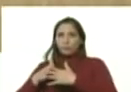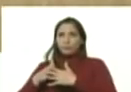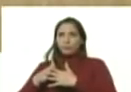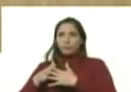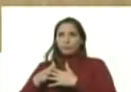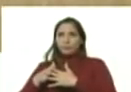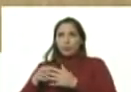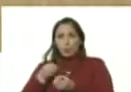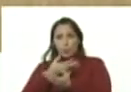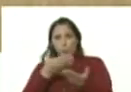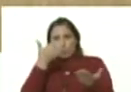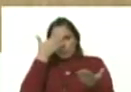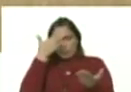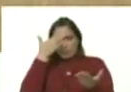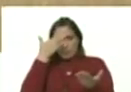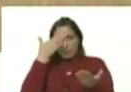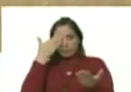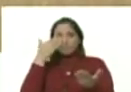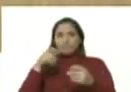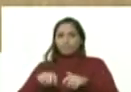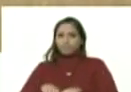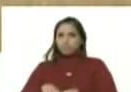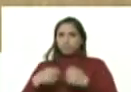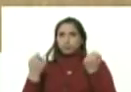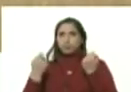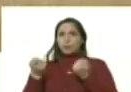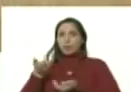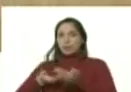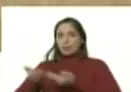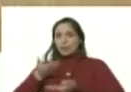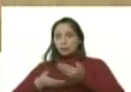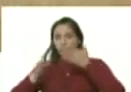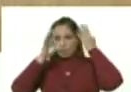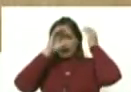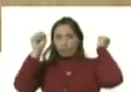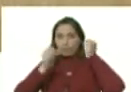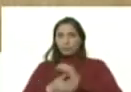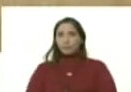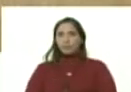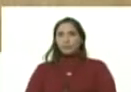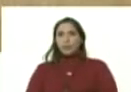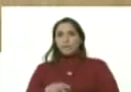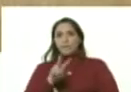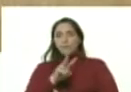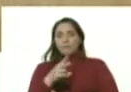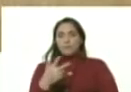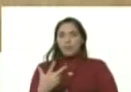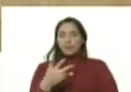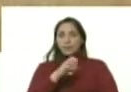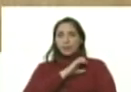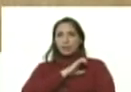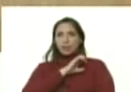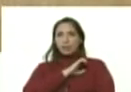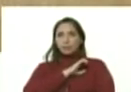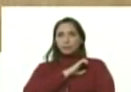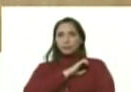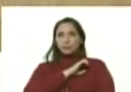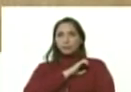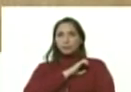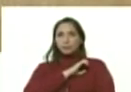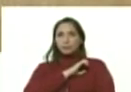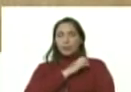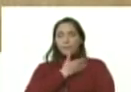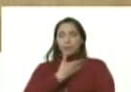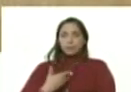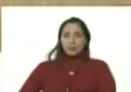Como ustedes saben, ante la ruptura de relaciones diplomáticas anunciada el 23 de enero por parte del